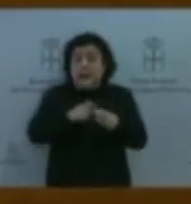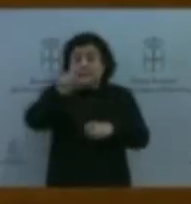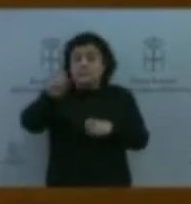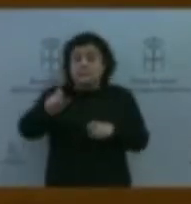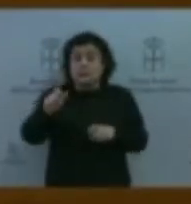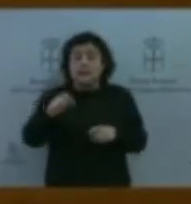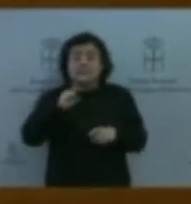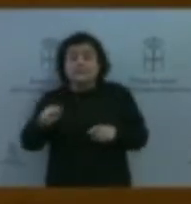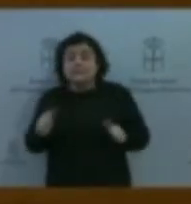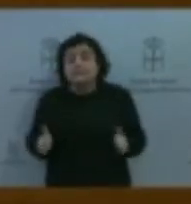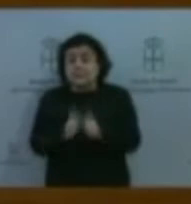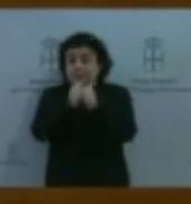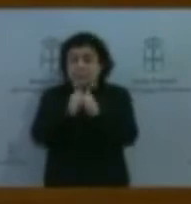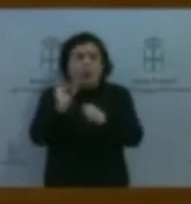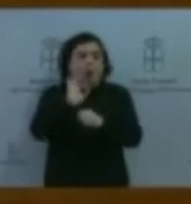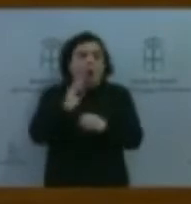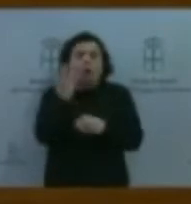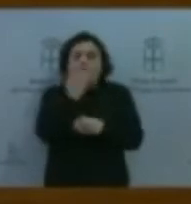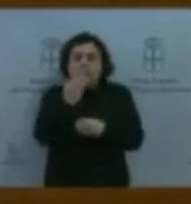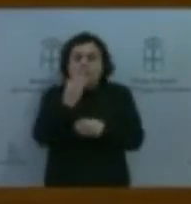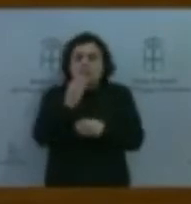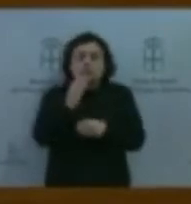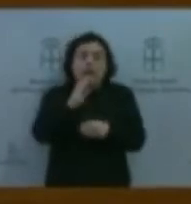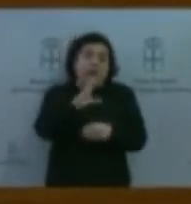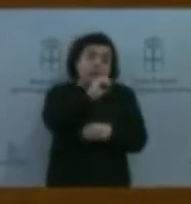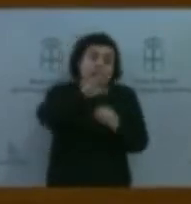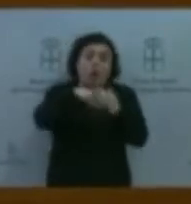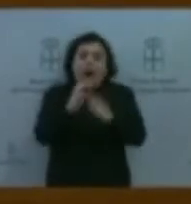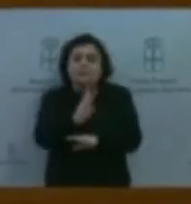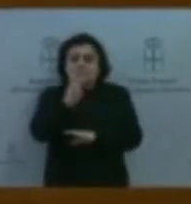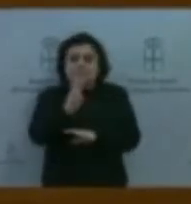muchas ocasiones, a reforzar las políticas de vivienda pública.